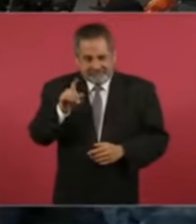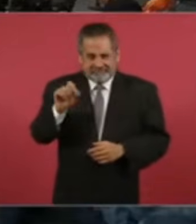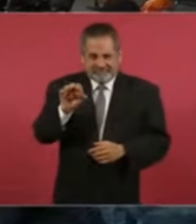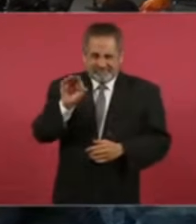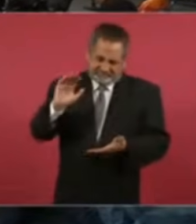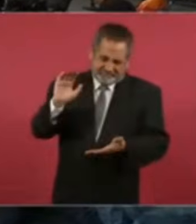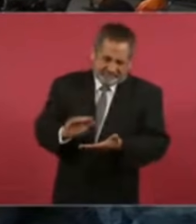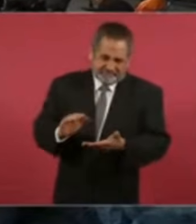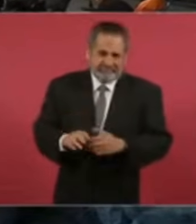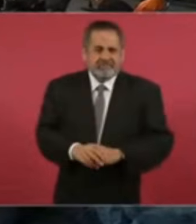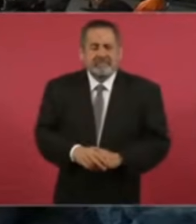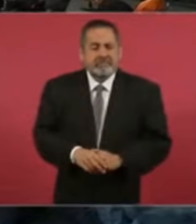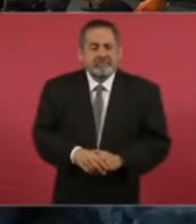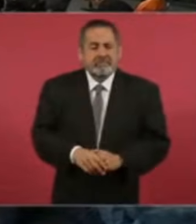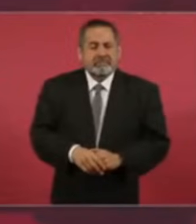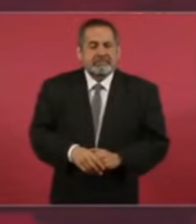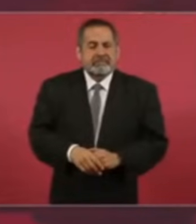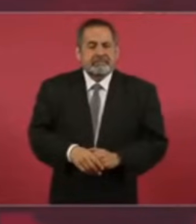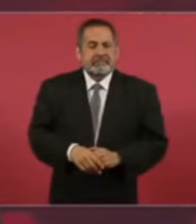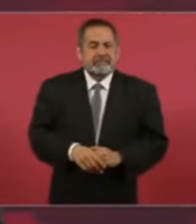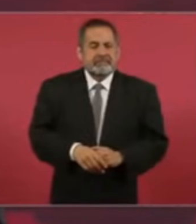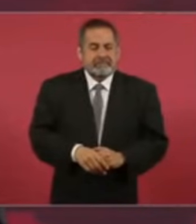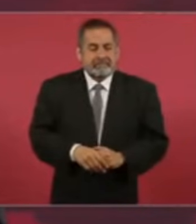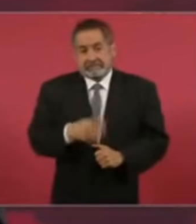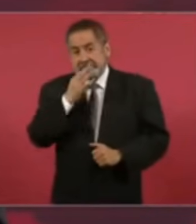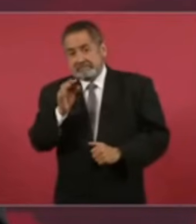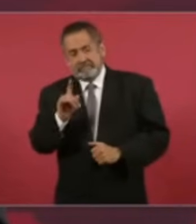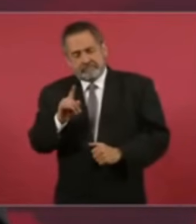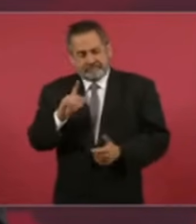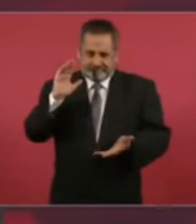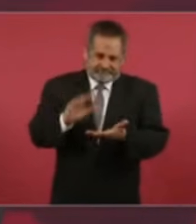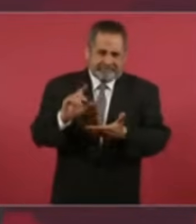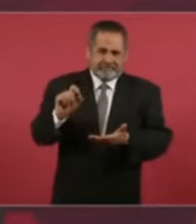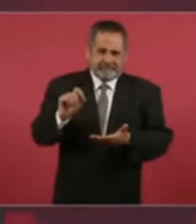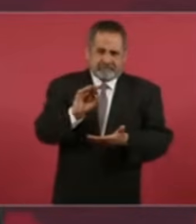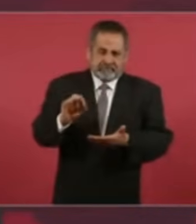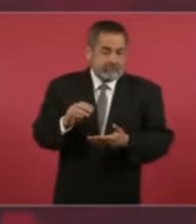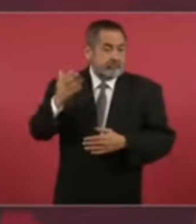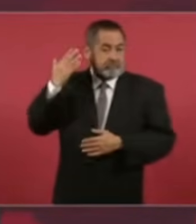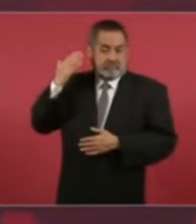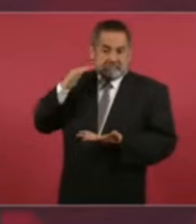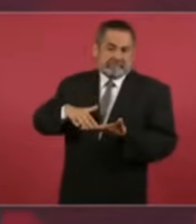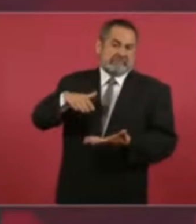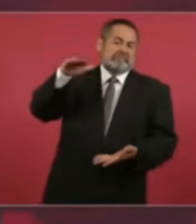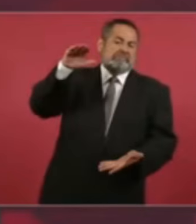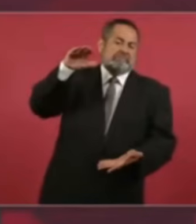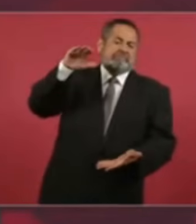que no es poca cosa, porque estaba hasta arriba.